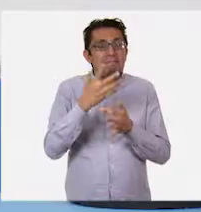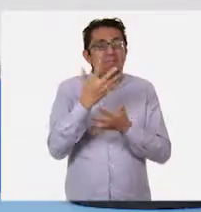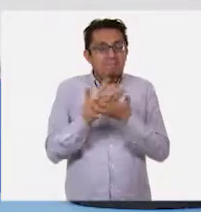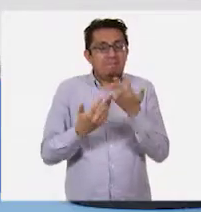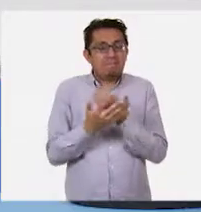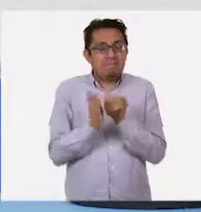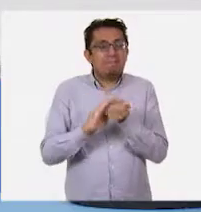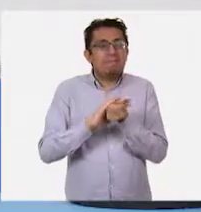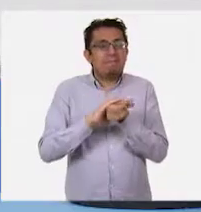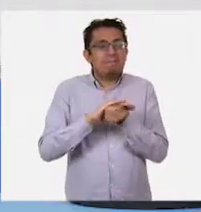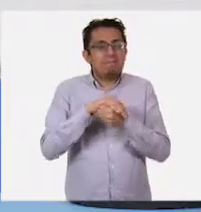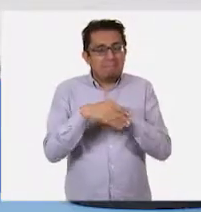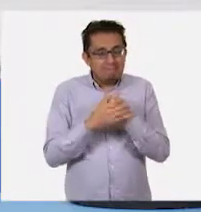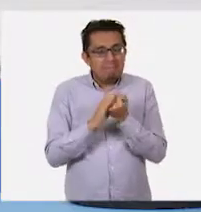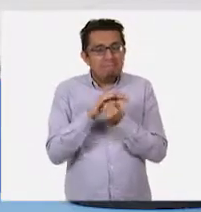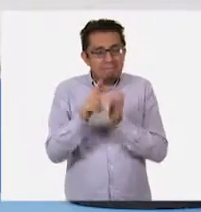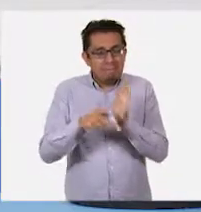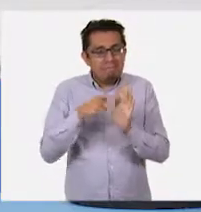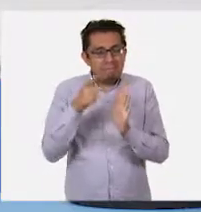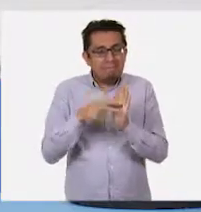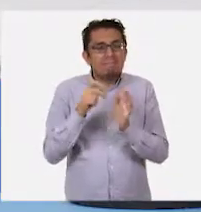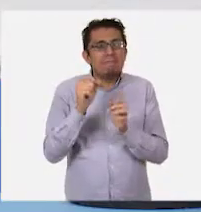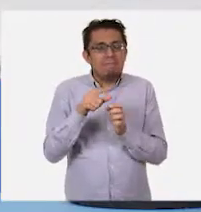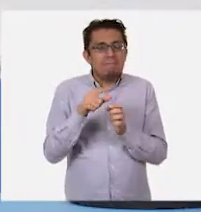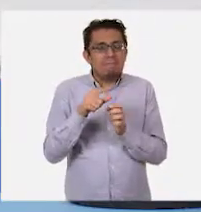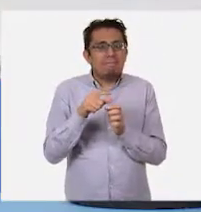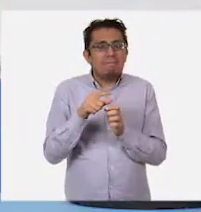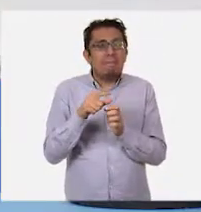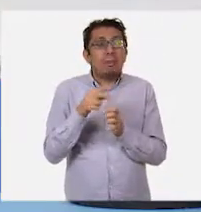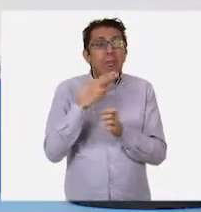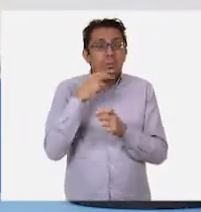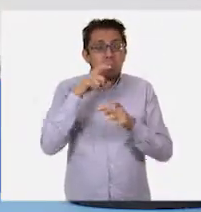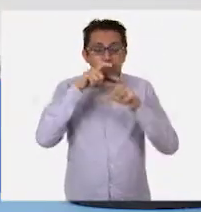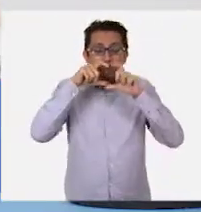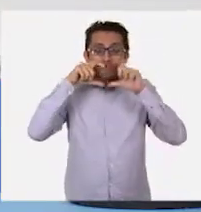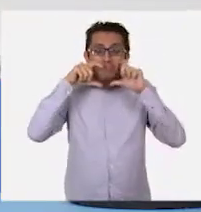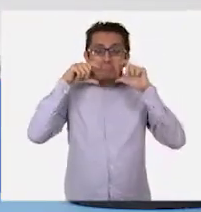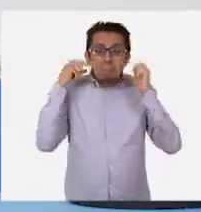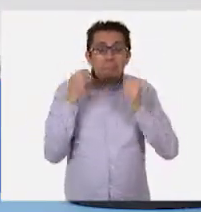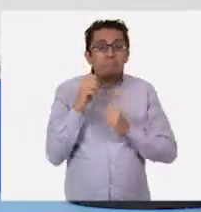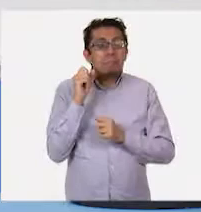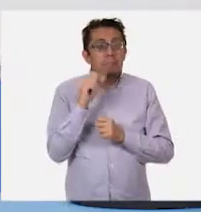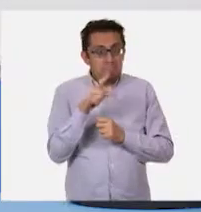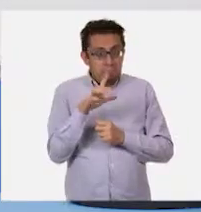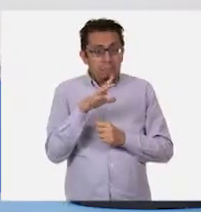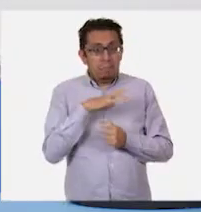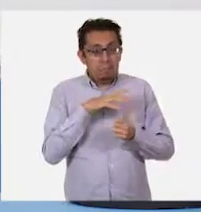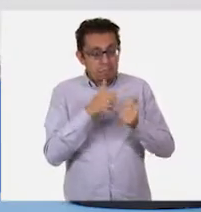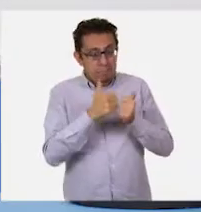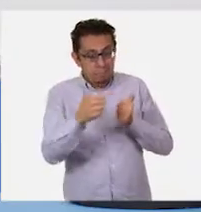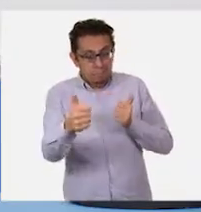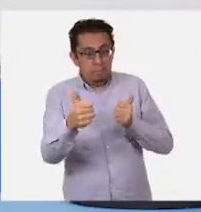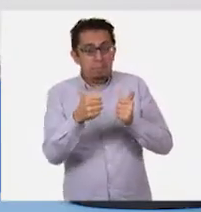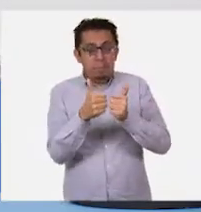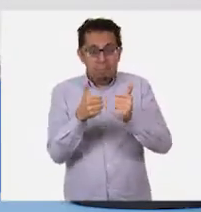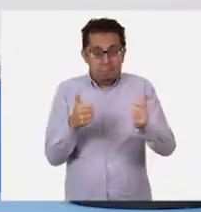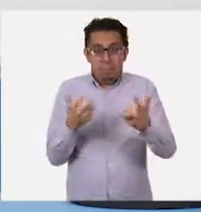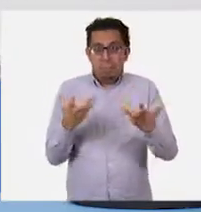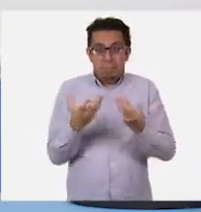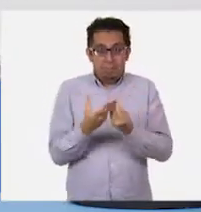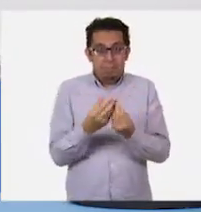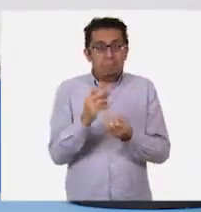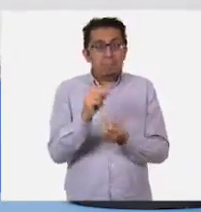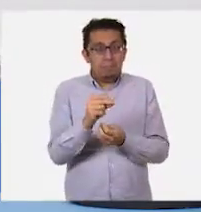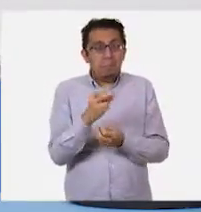Sí, varias veces al día, además usan su cubrebocas, toman sana distancia y así